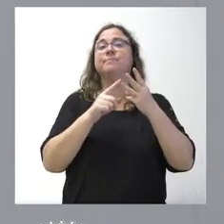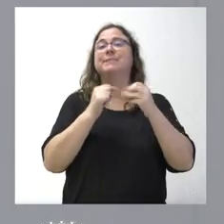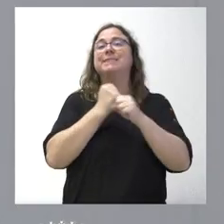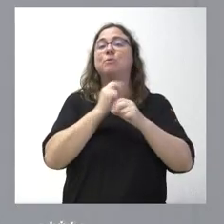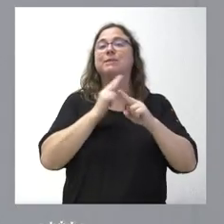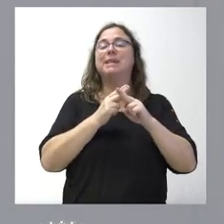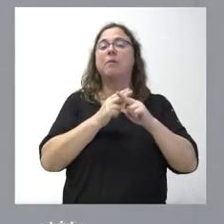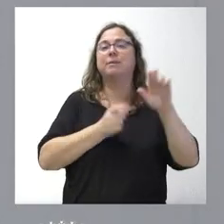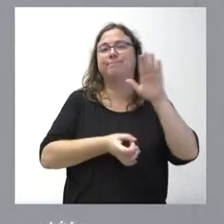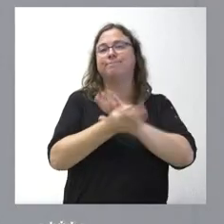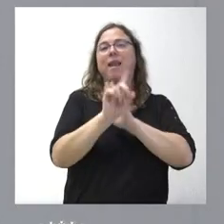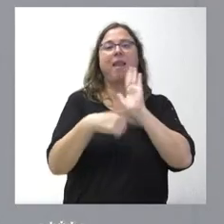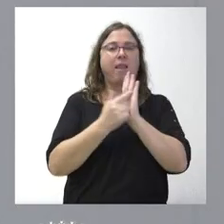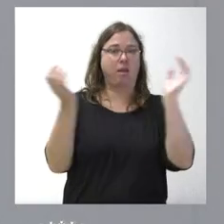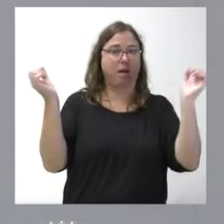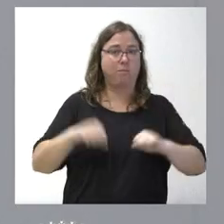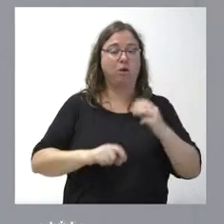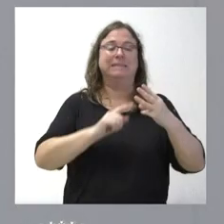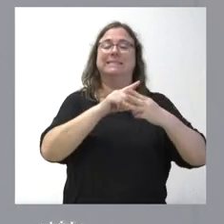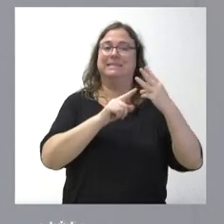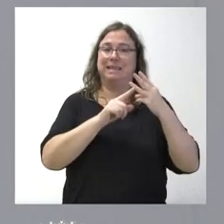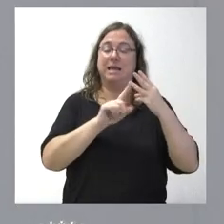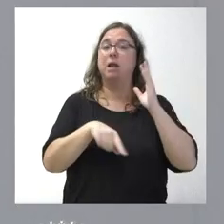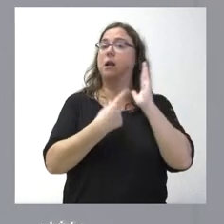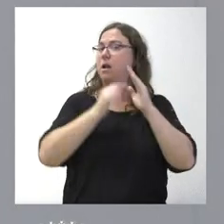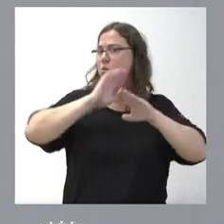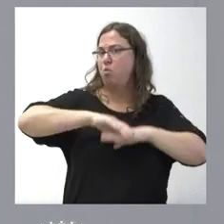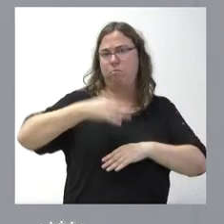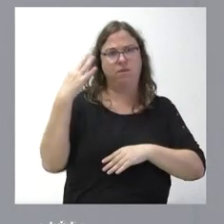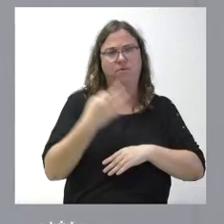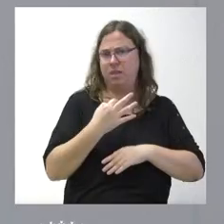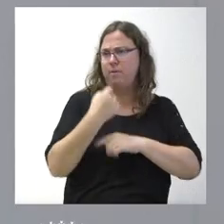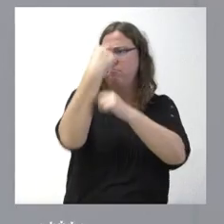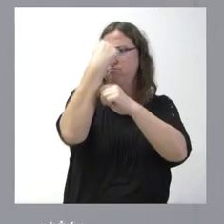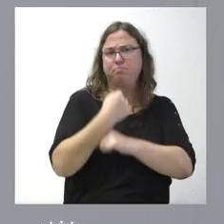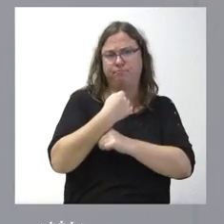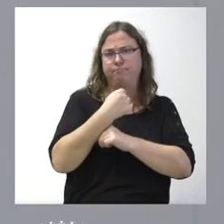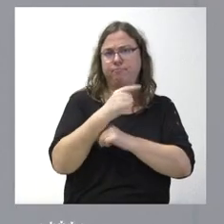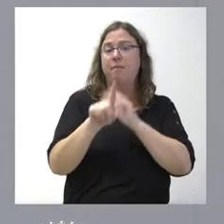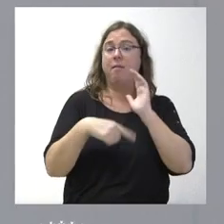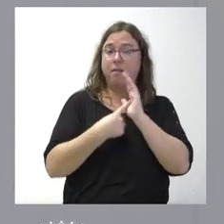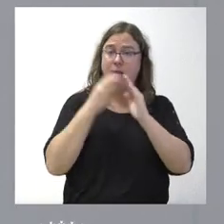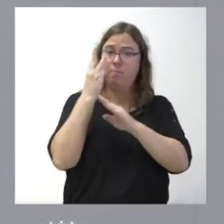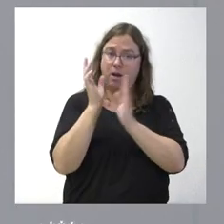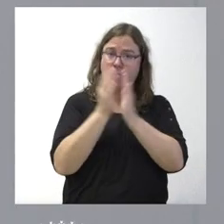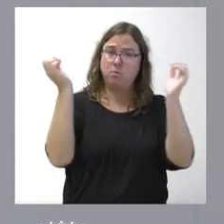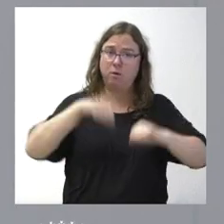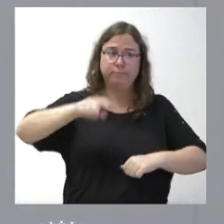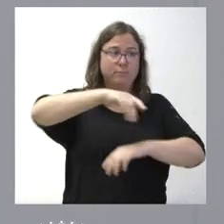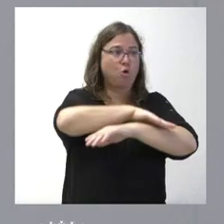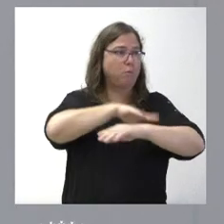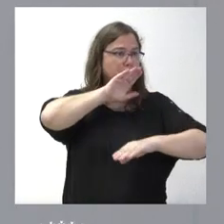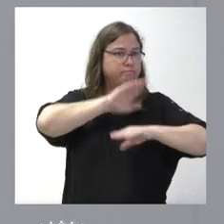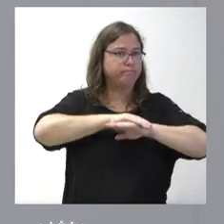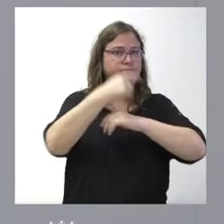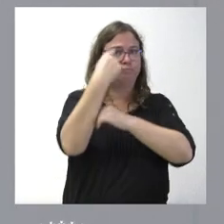legislativa de aprobar leyes las leyes son de obligado cumplimiento las leyes son un mandato para el gobierno de Castilla y león